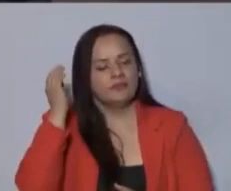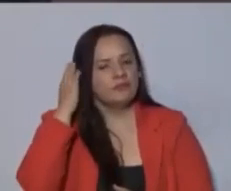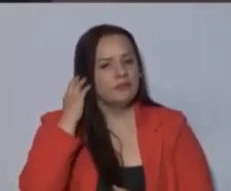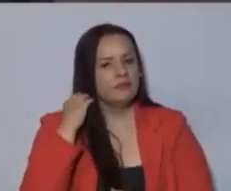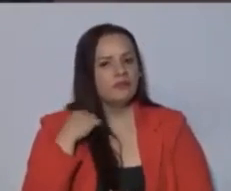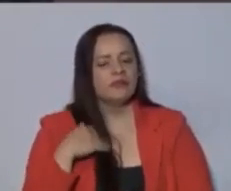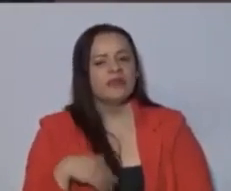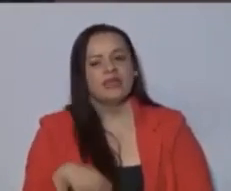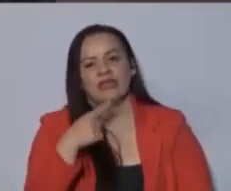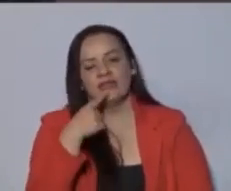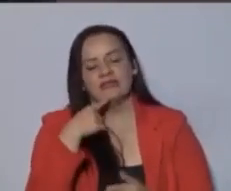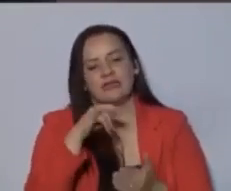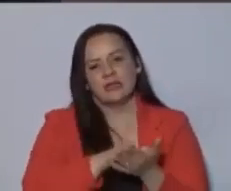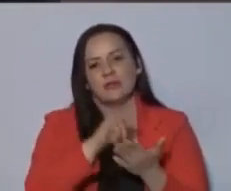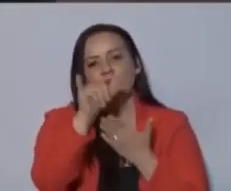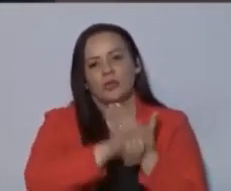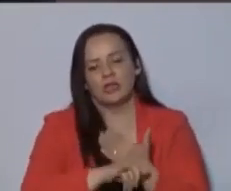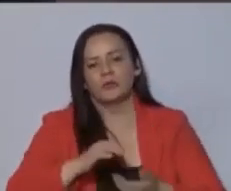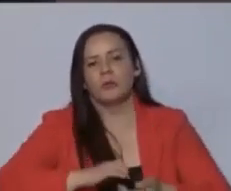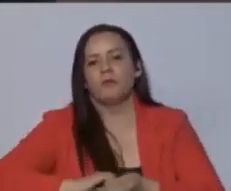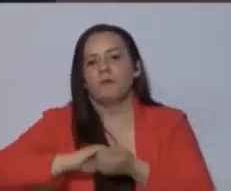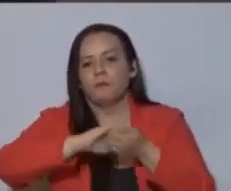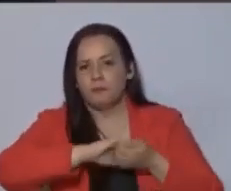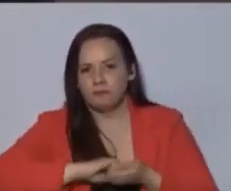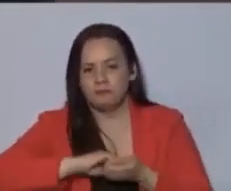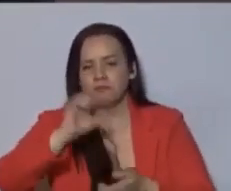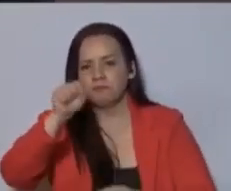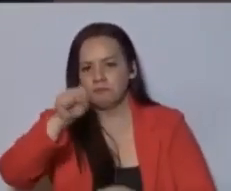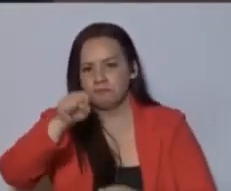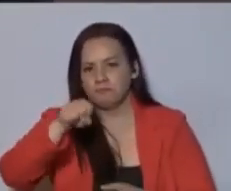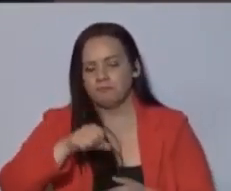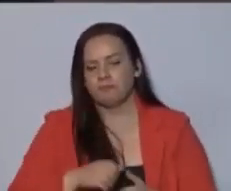decir que este es un proyecto solidario, sí es un proyecto solidario.